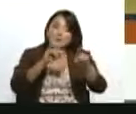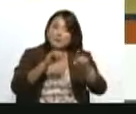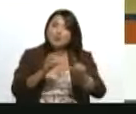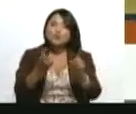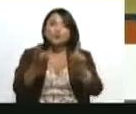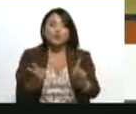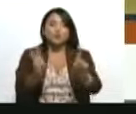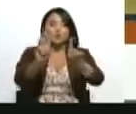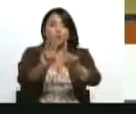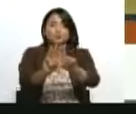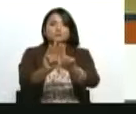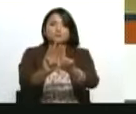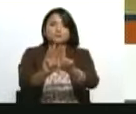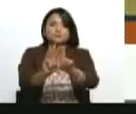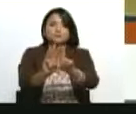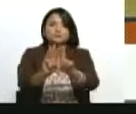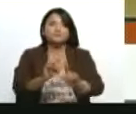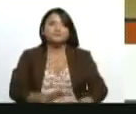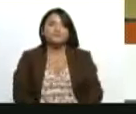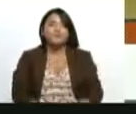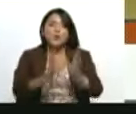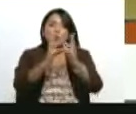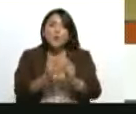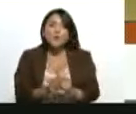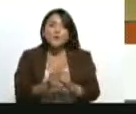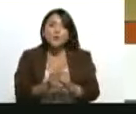Entonces estaríamos conformando de la comunidad, ¿cuántos?